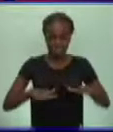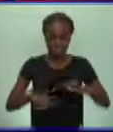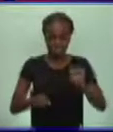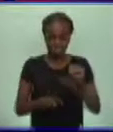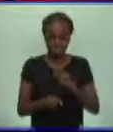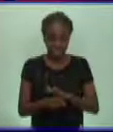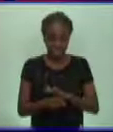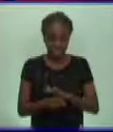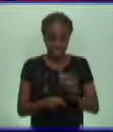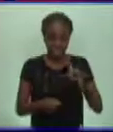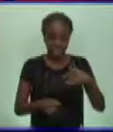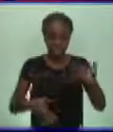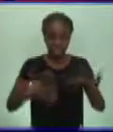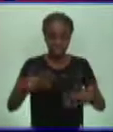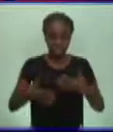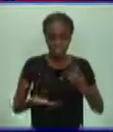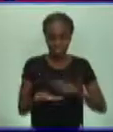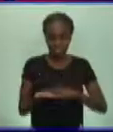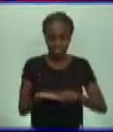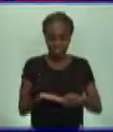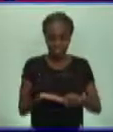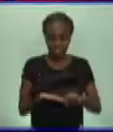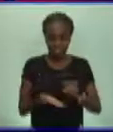conocer los contenidos de esta semana?